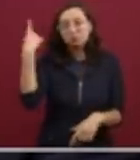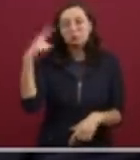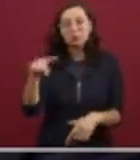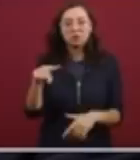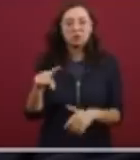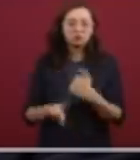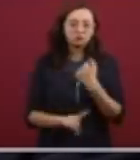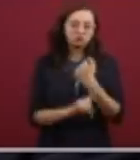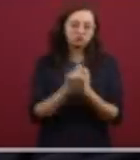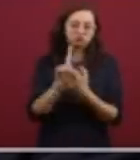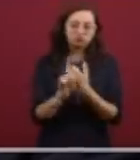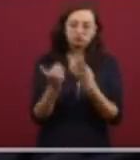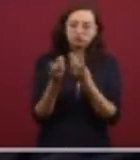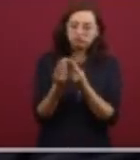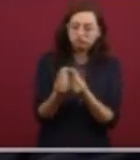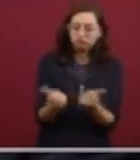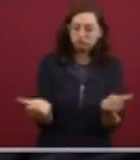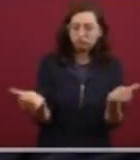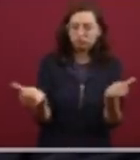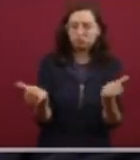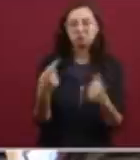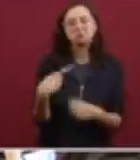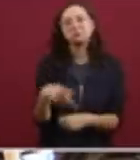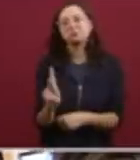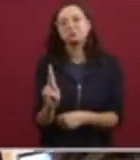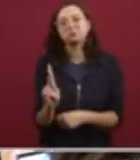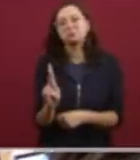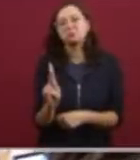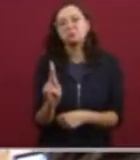resolver sobre estos casos. Pero es